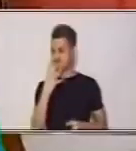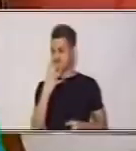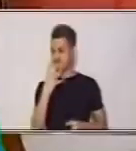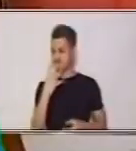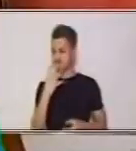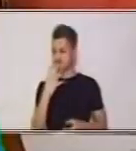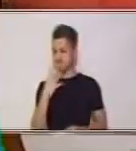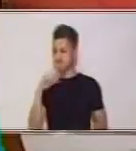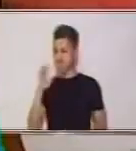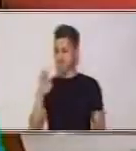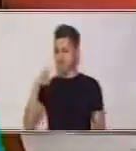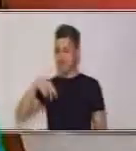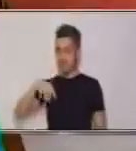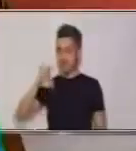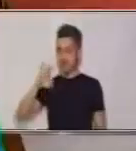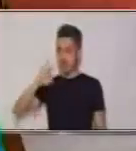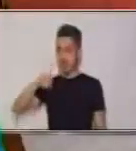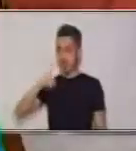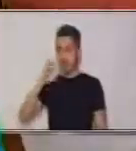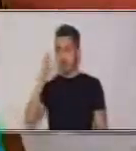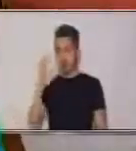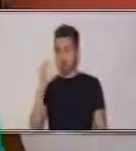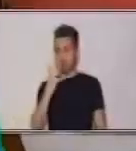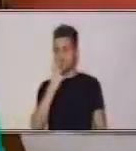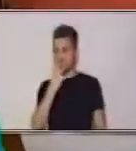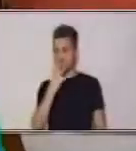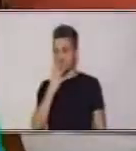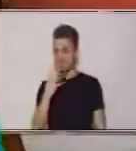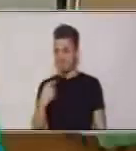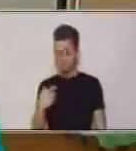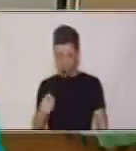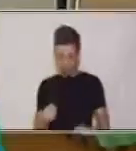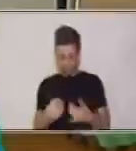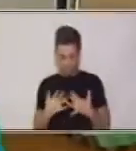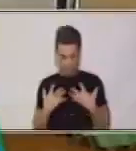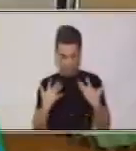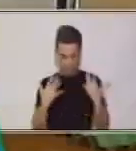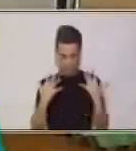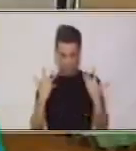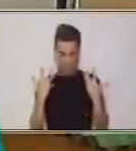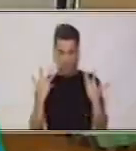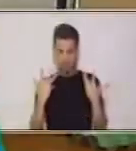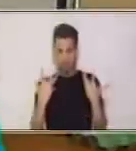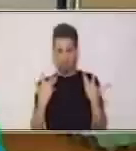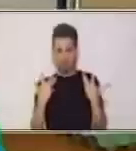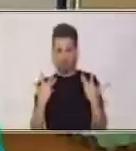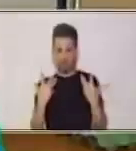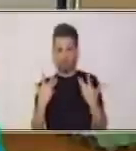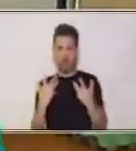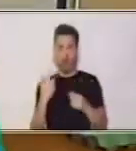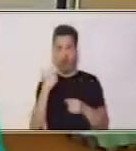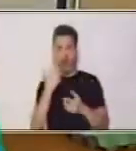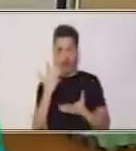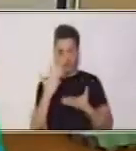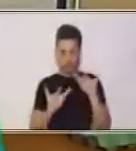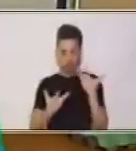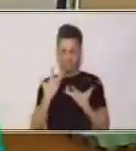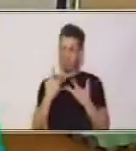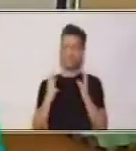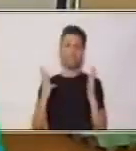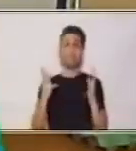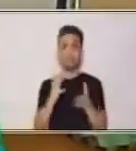Sí, el enojo sientes que quema fuerte como una hoguera.